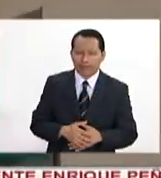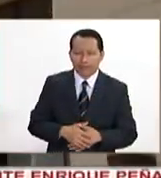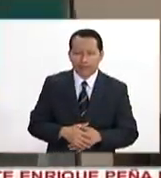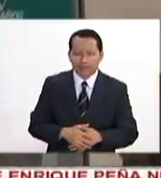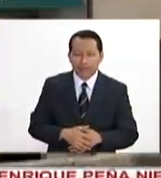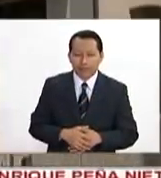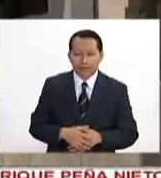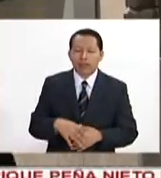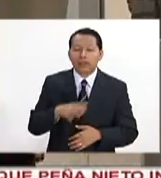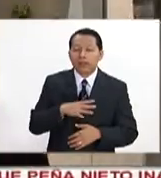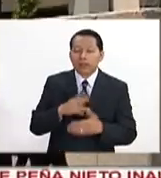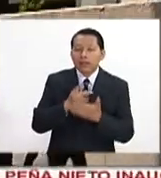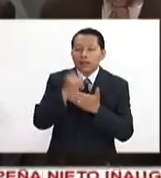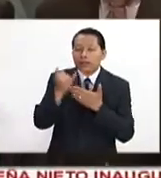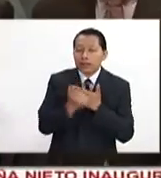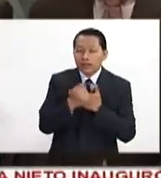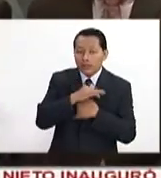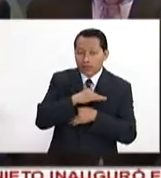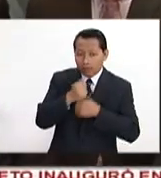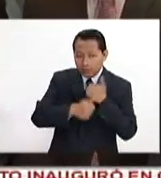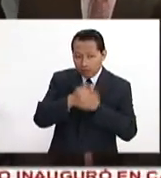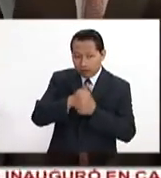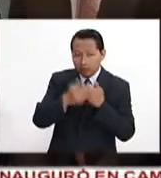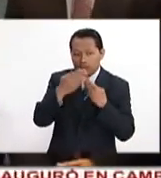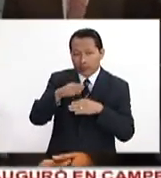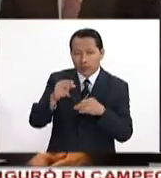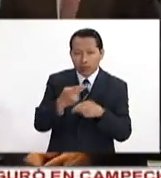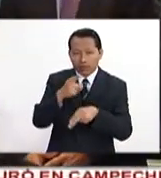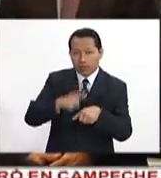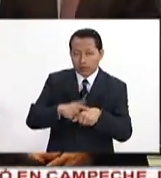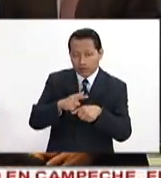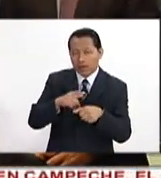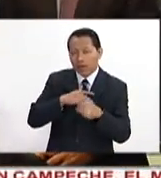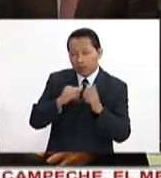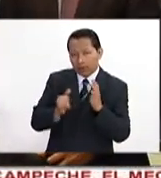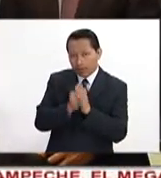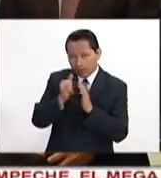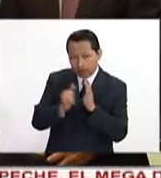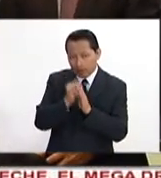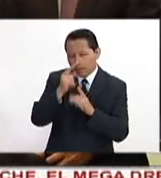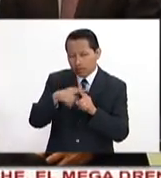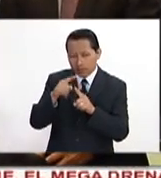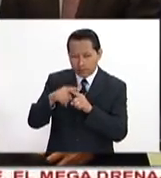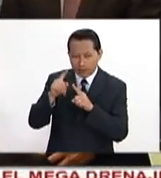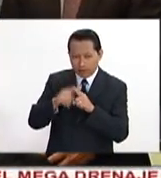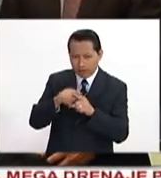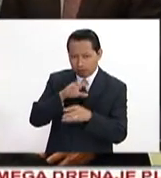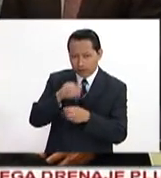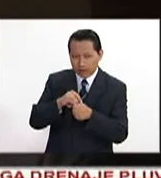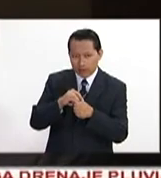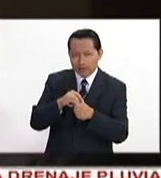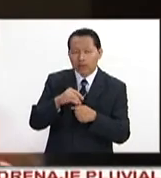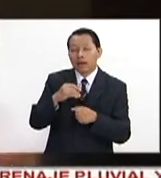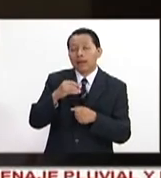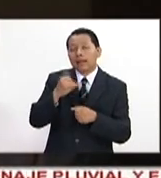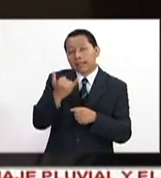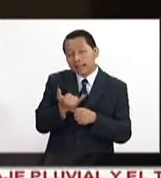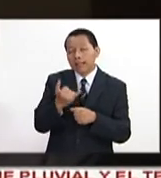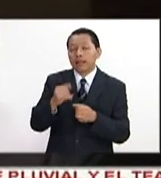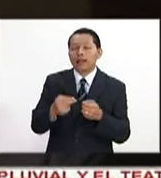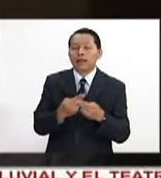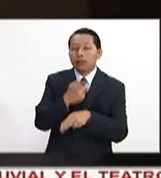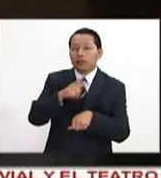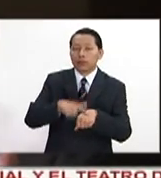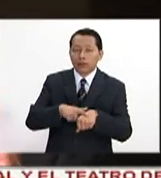En el proyecto de subastas eléctricas, el Banco Nacional de Obras y Servicios Públicos, Bancomext y Nacional Financiera